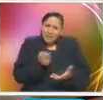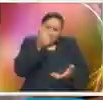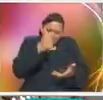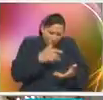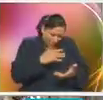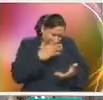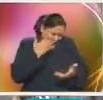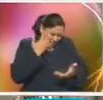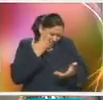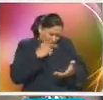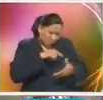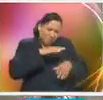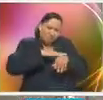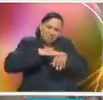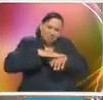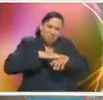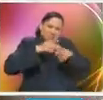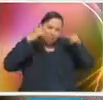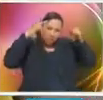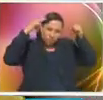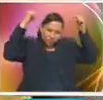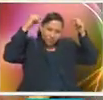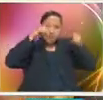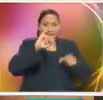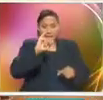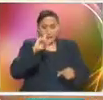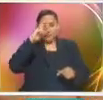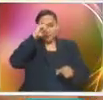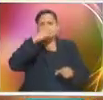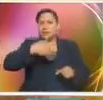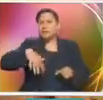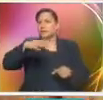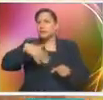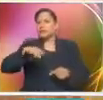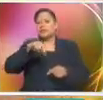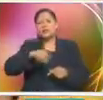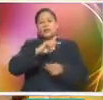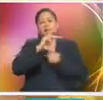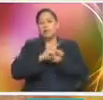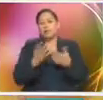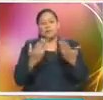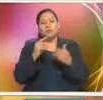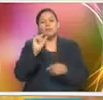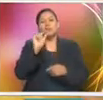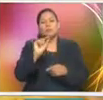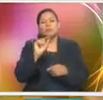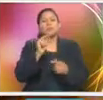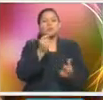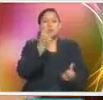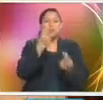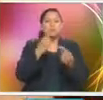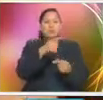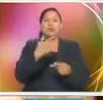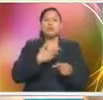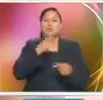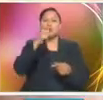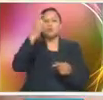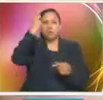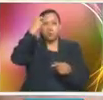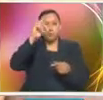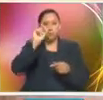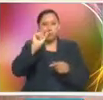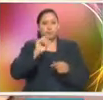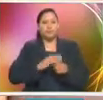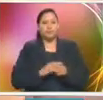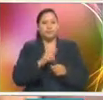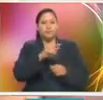este tipo de gatos, gatos esfinges. Así es, son difíciles, de hecho, de encontrar aquí en nuestro país, realmente son muy pocos los que los tienen,